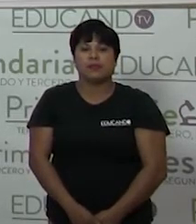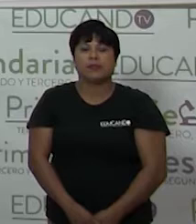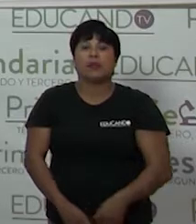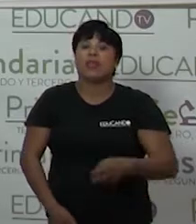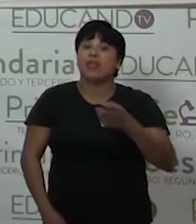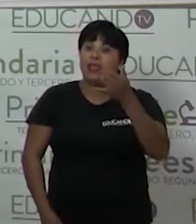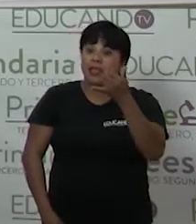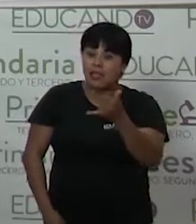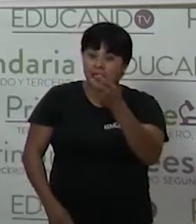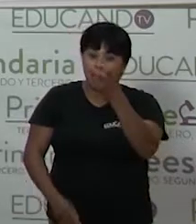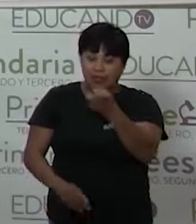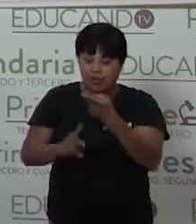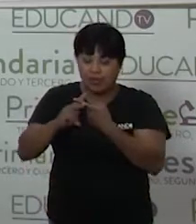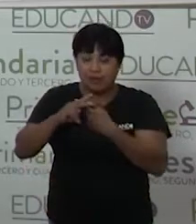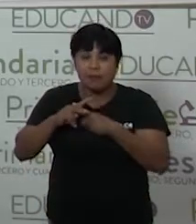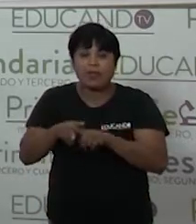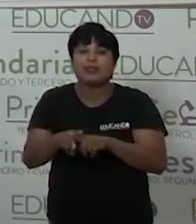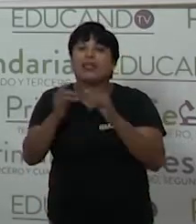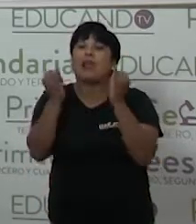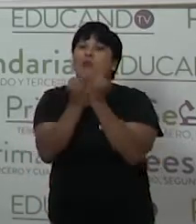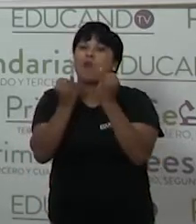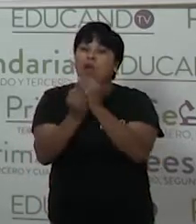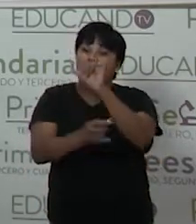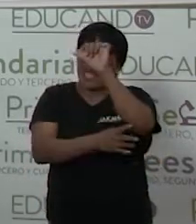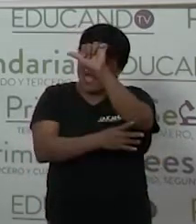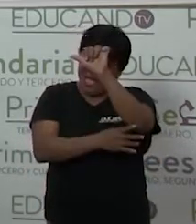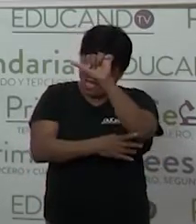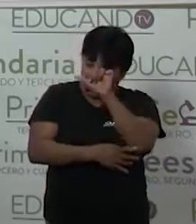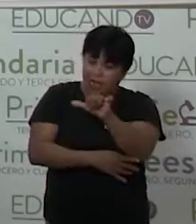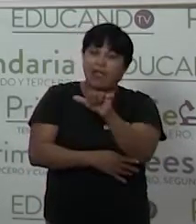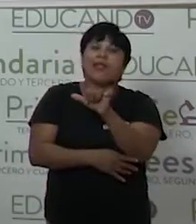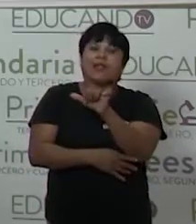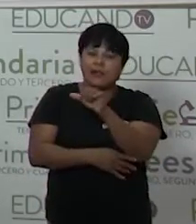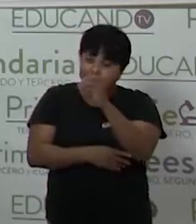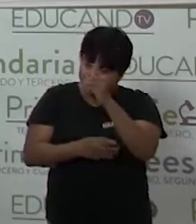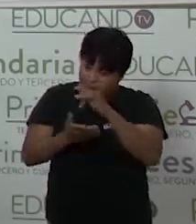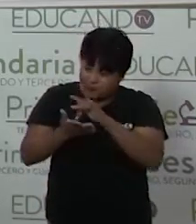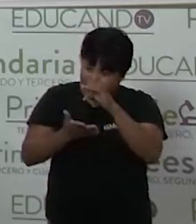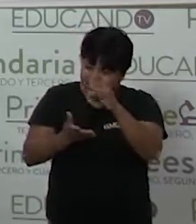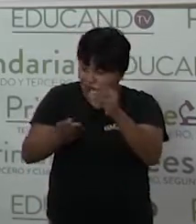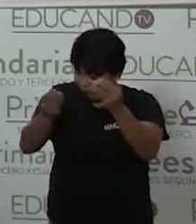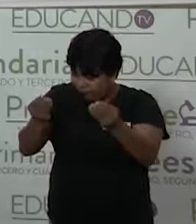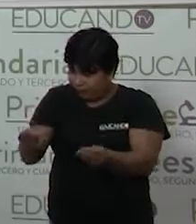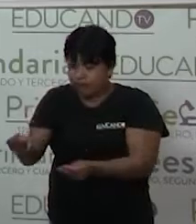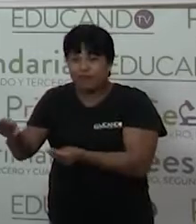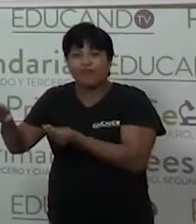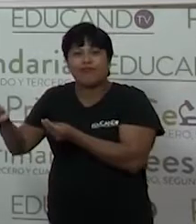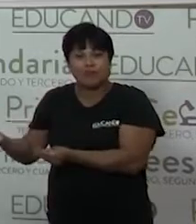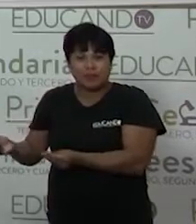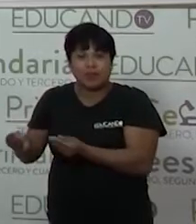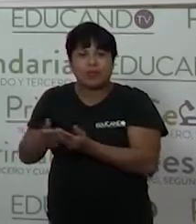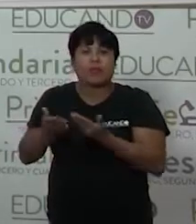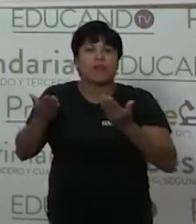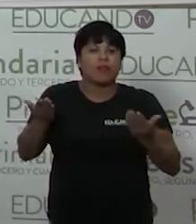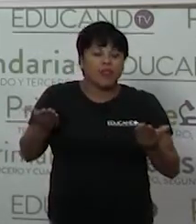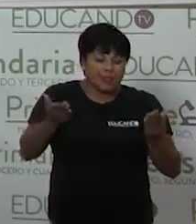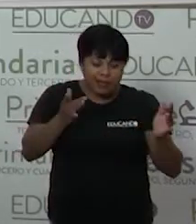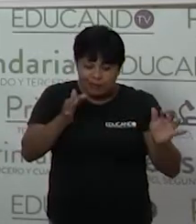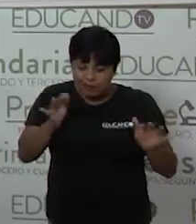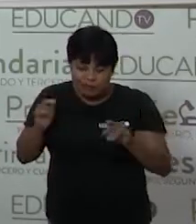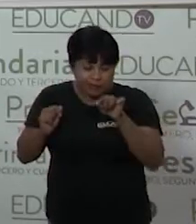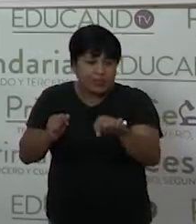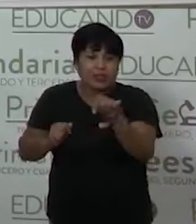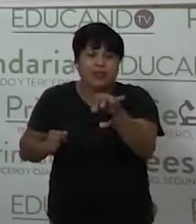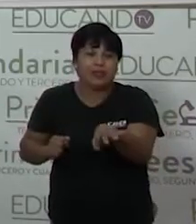y comienza igual bien muchas gracias ahora